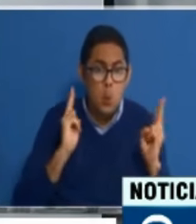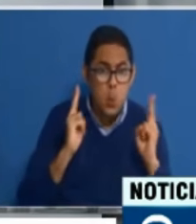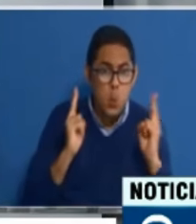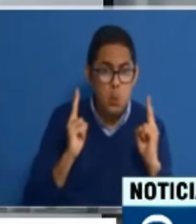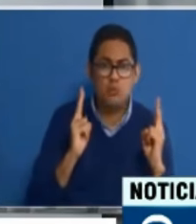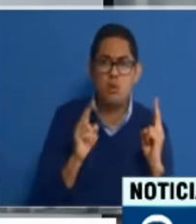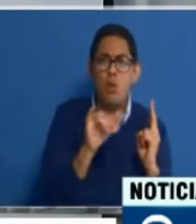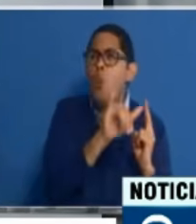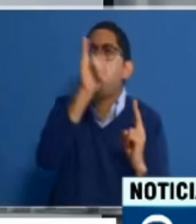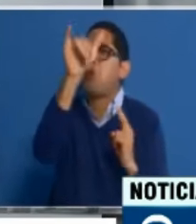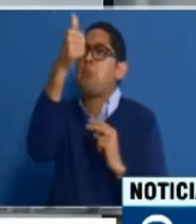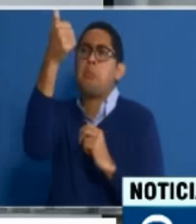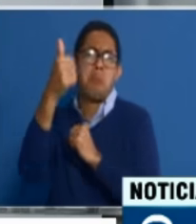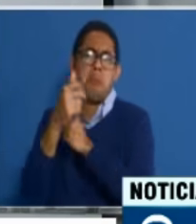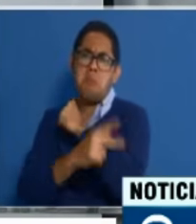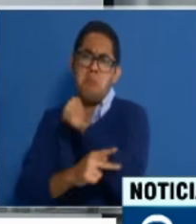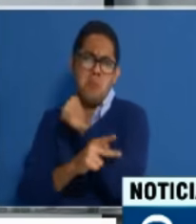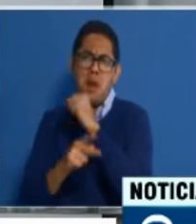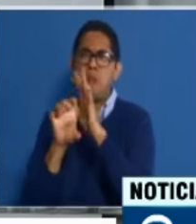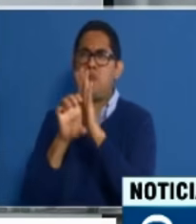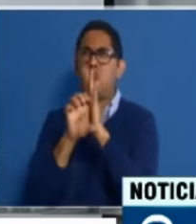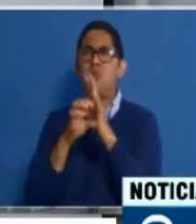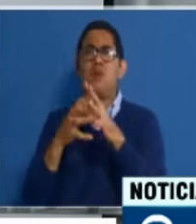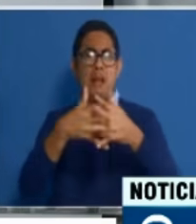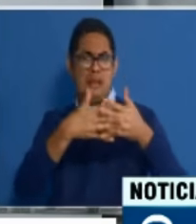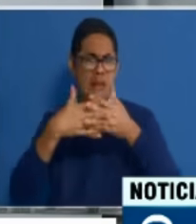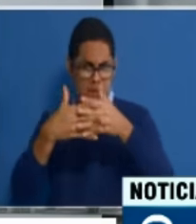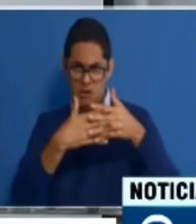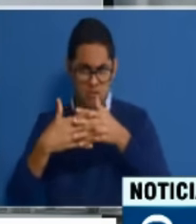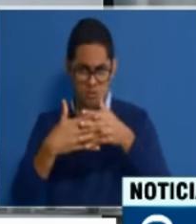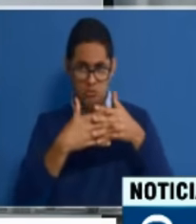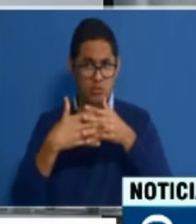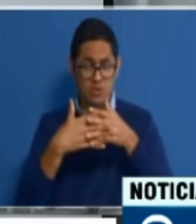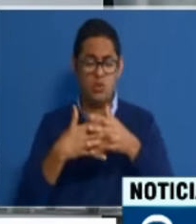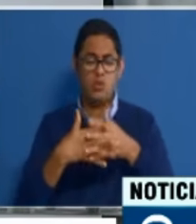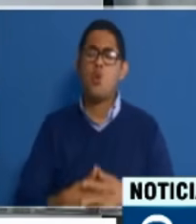Estados de los Estados Unidos, en una competencia feroz